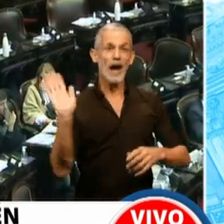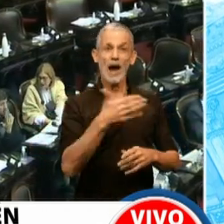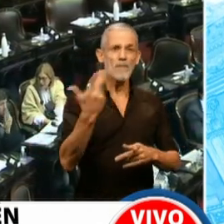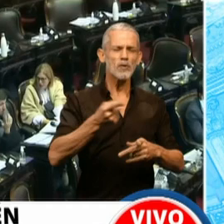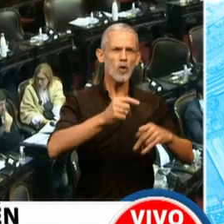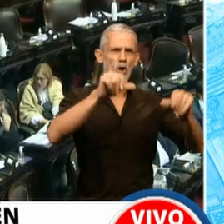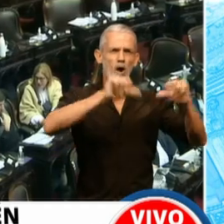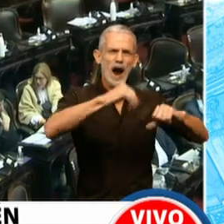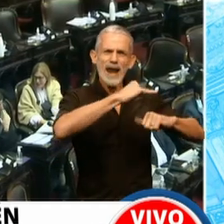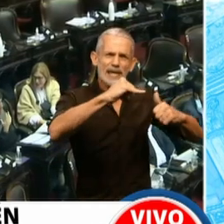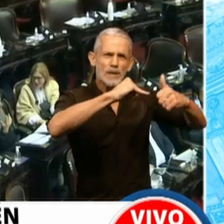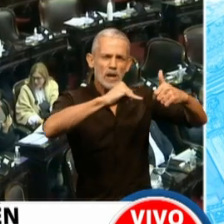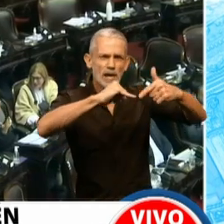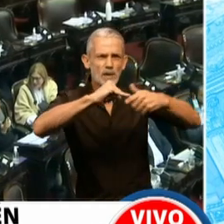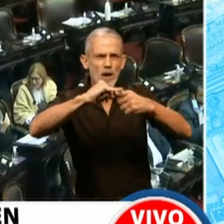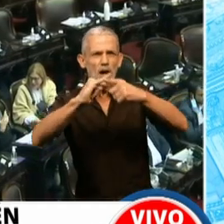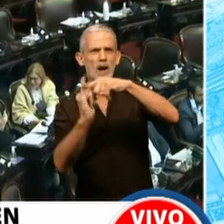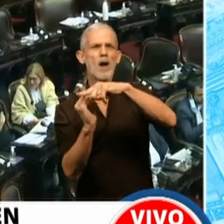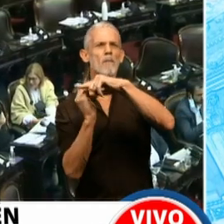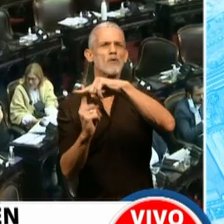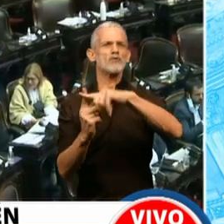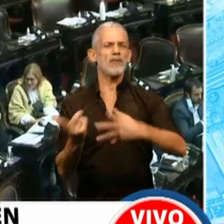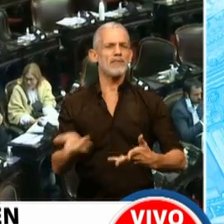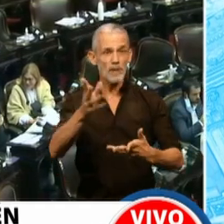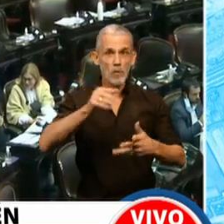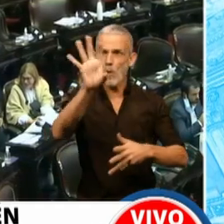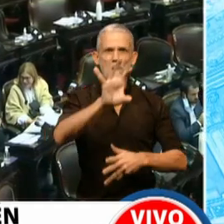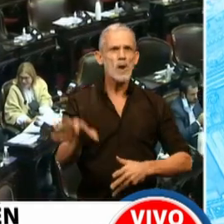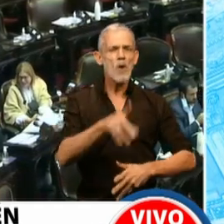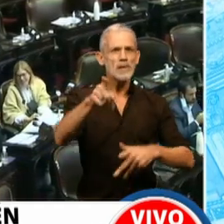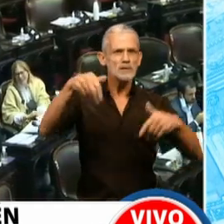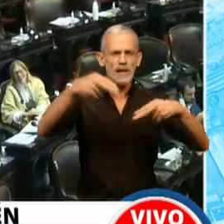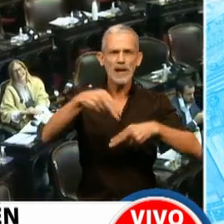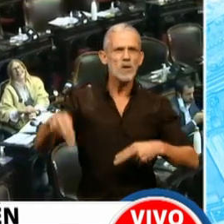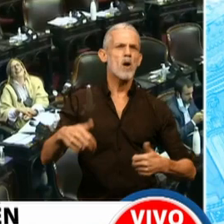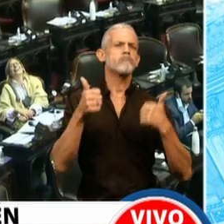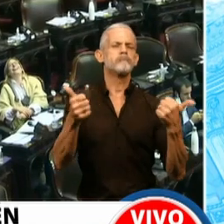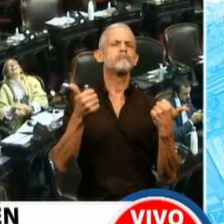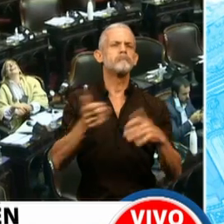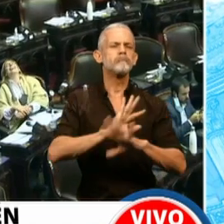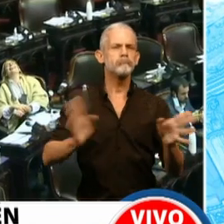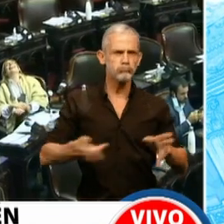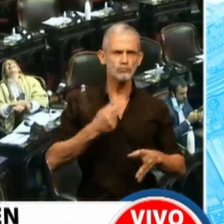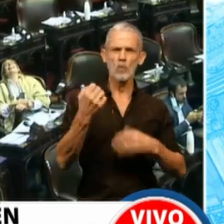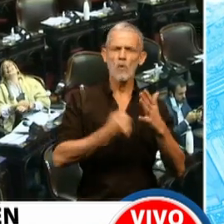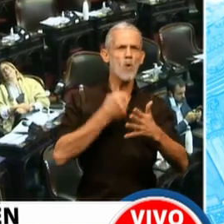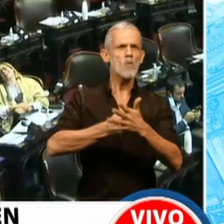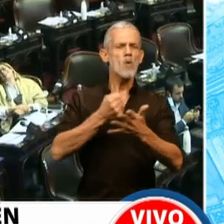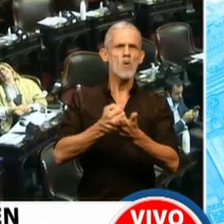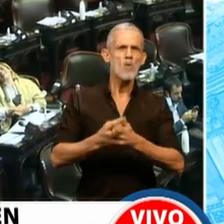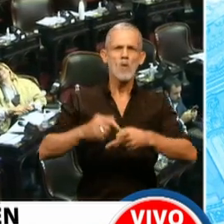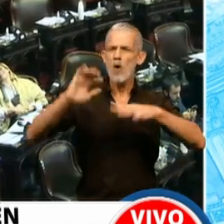desfavorables y hacer de neuquén una provincia próspera y pujante capaz de soportar todo tipo de